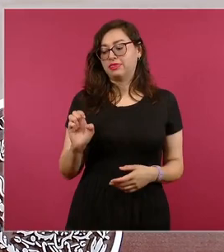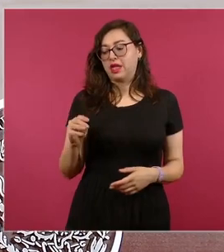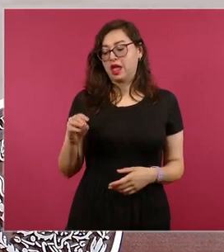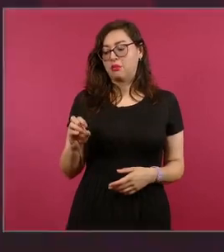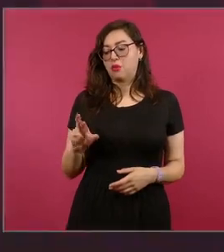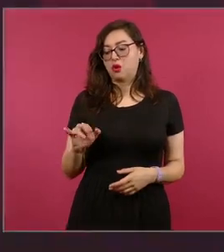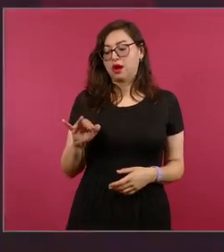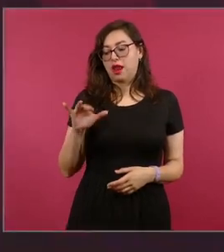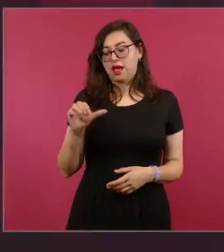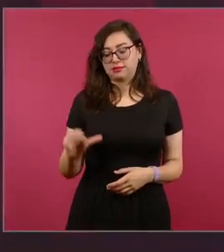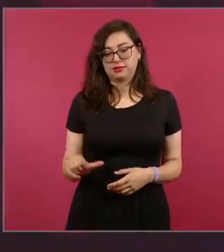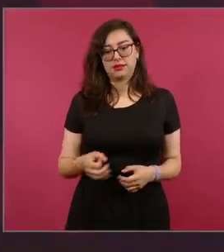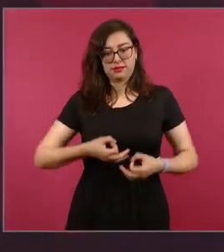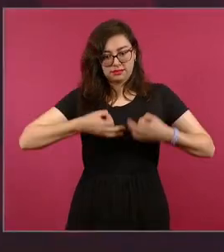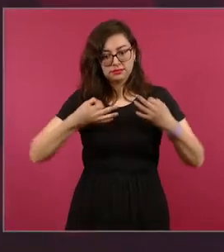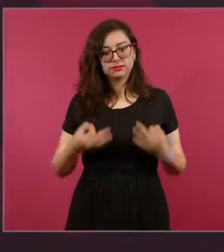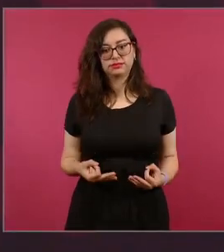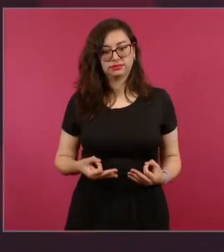pues imagínense,